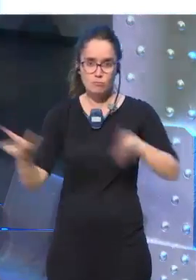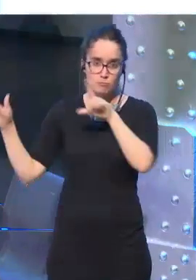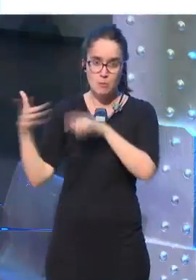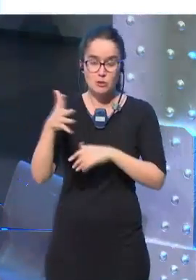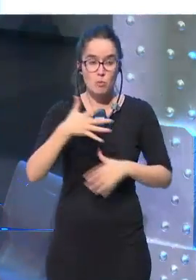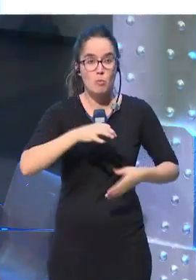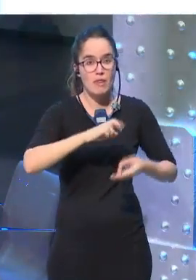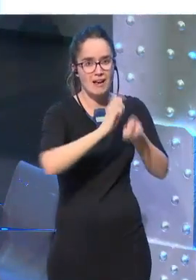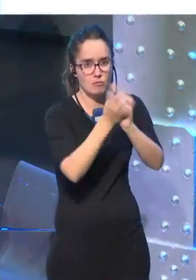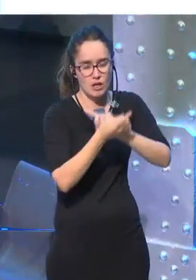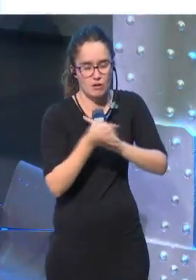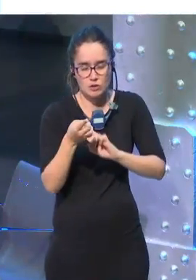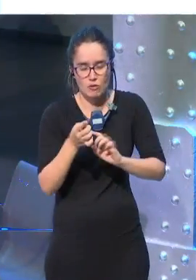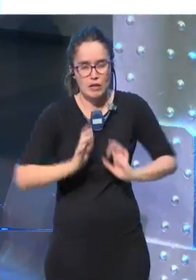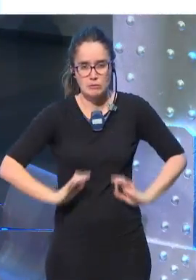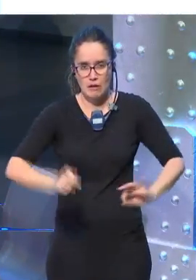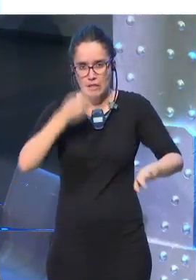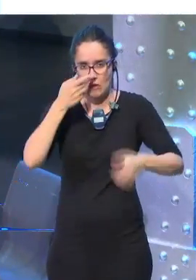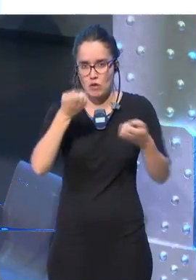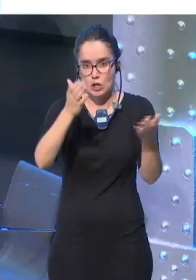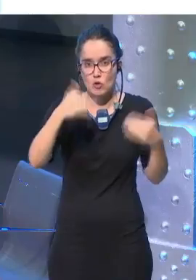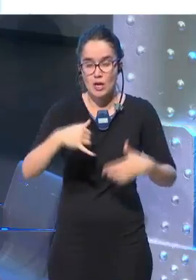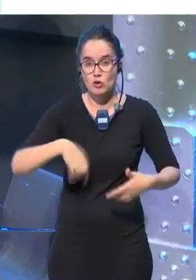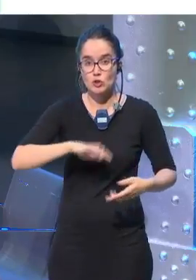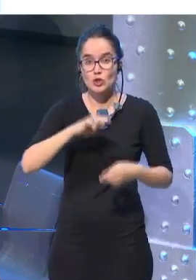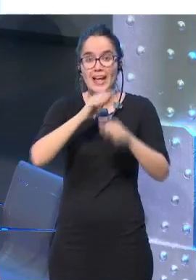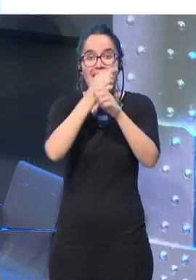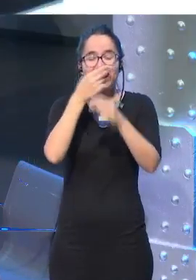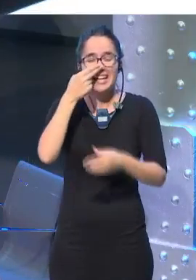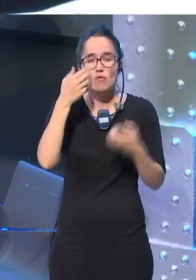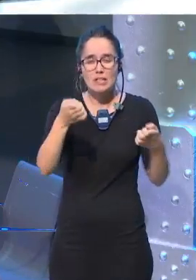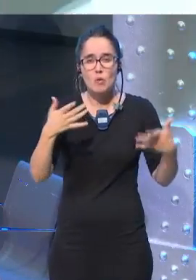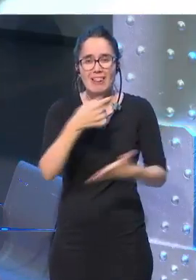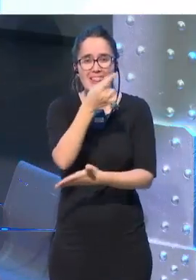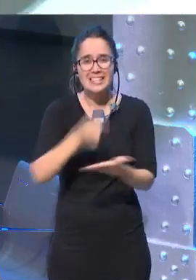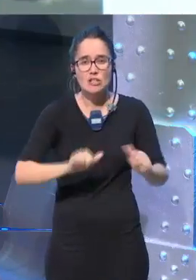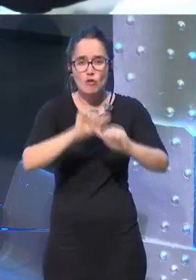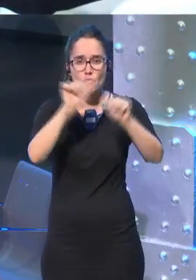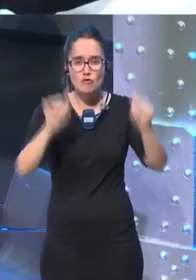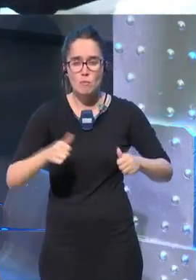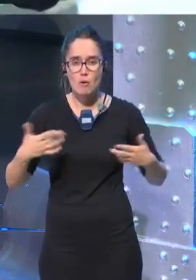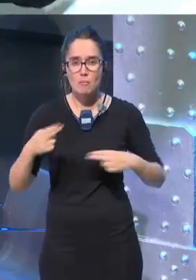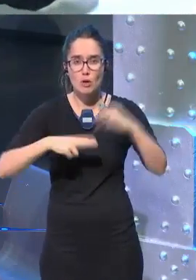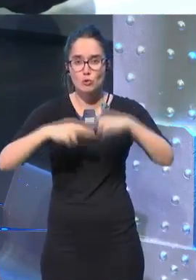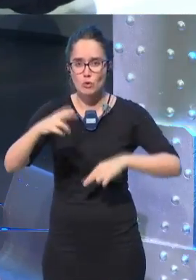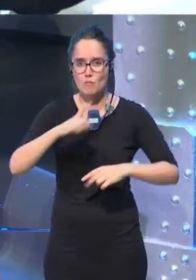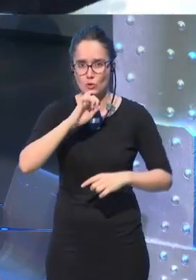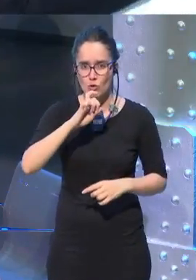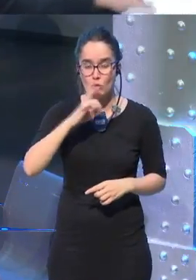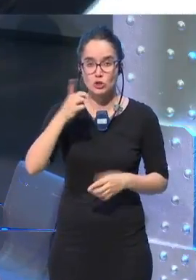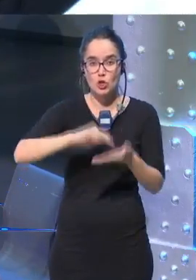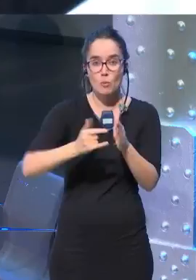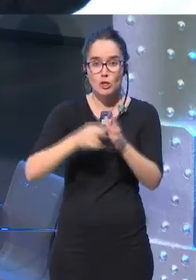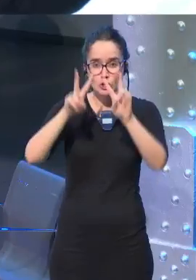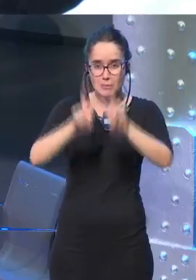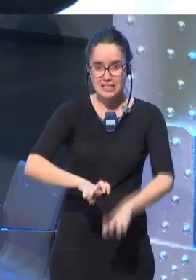puede cambiar, así que no me interesa especialmente, sino que estamos interesados en la forma de diseñarlo y construirlo. Estos son los distintos proyectos